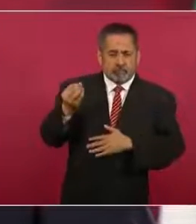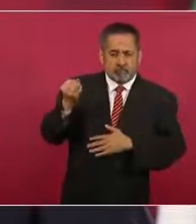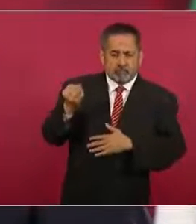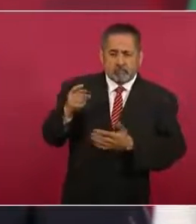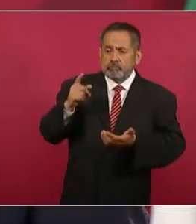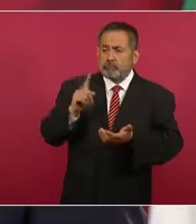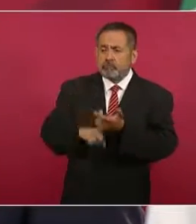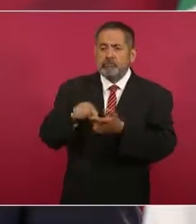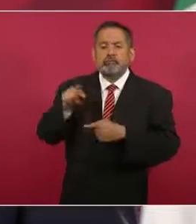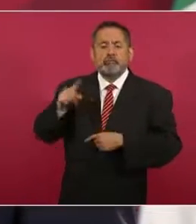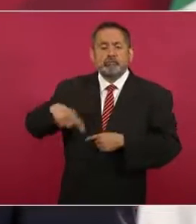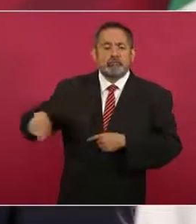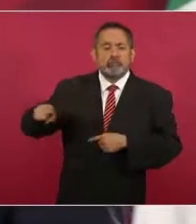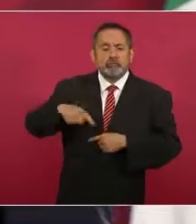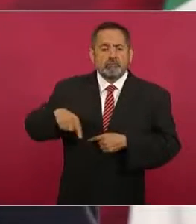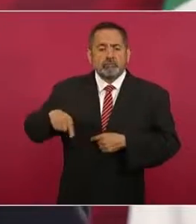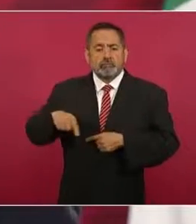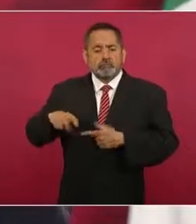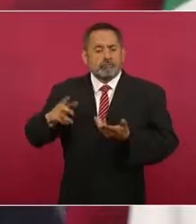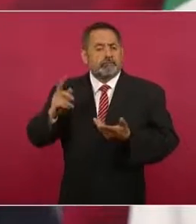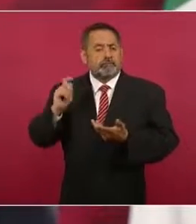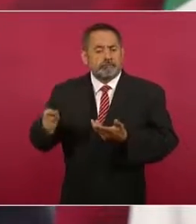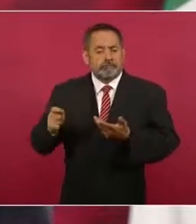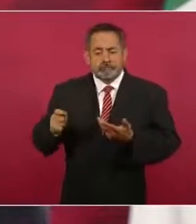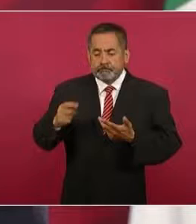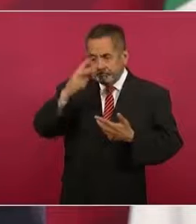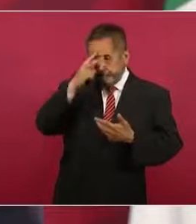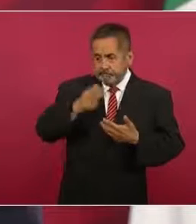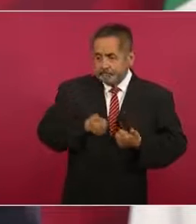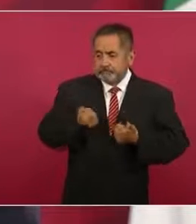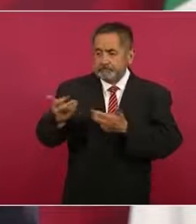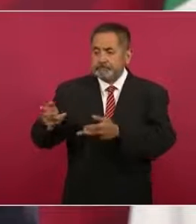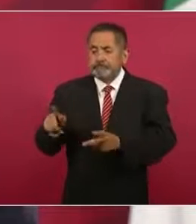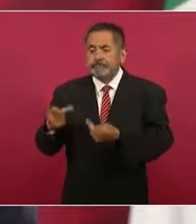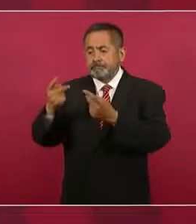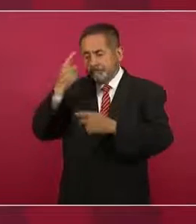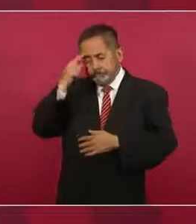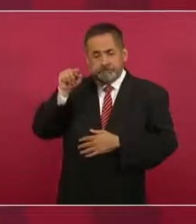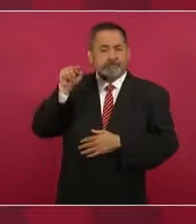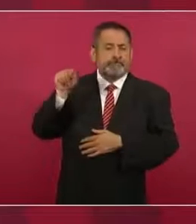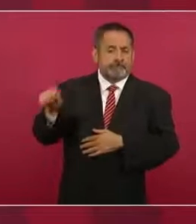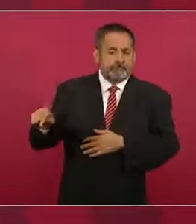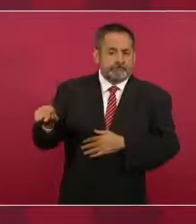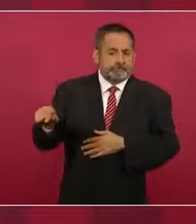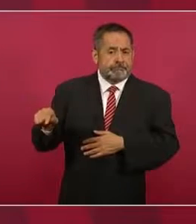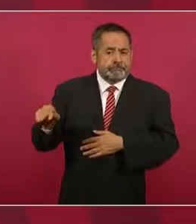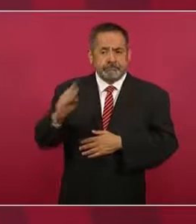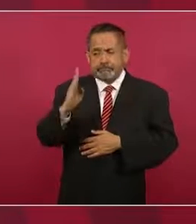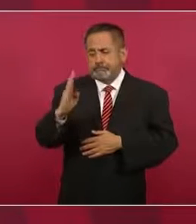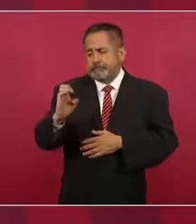exportaciones o ventas de México a Belice, y un peso